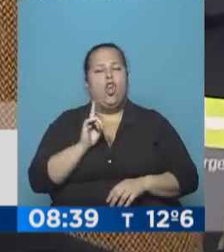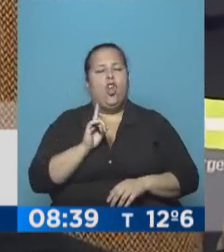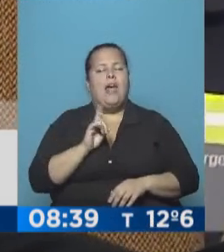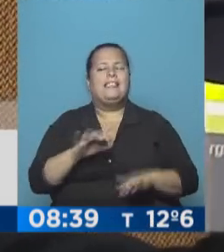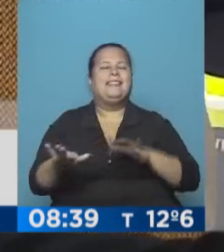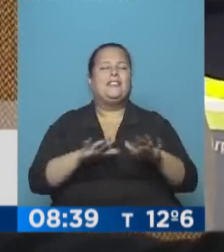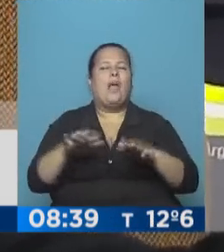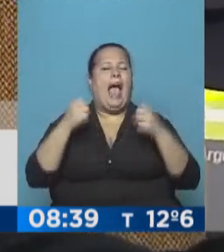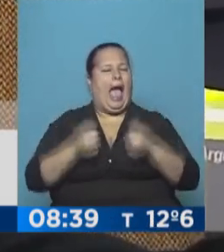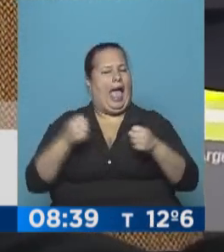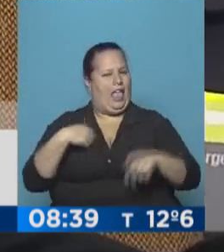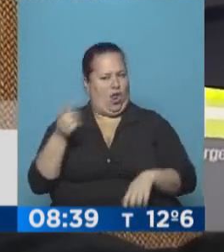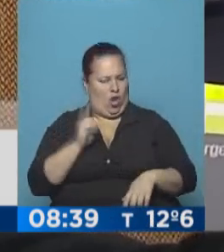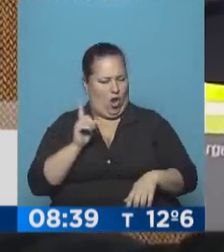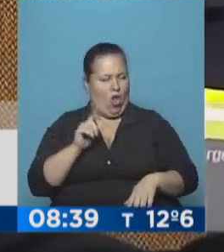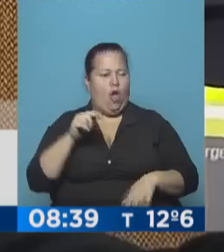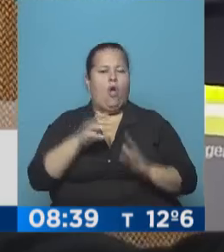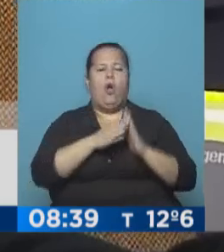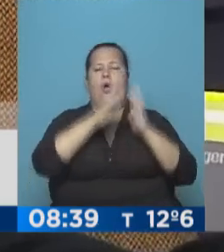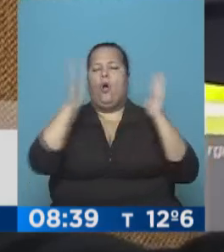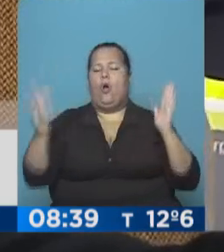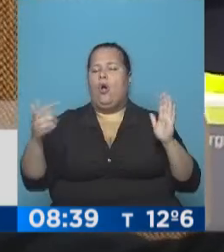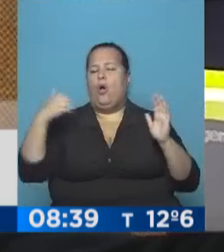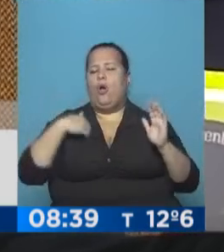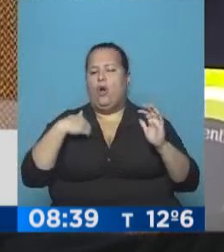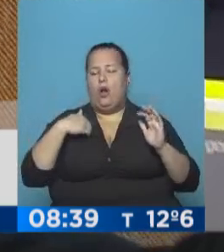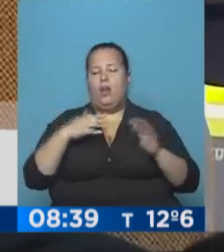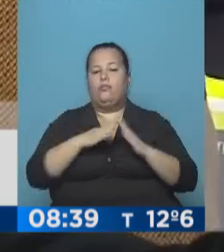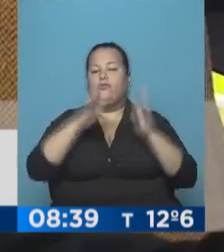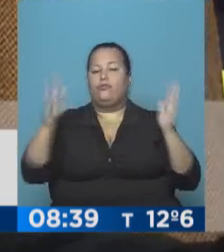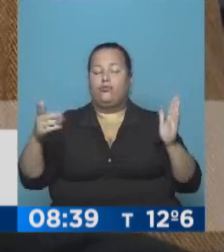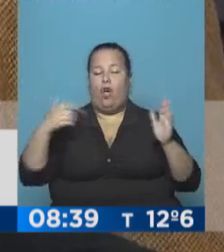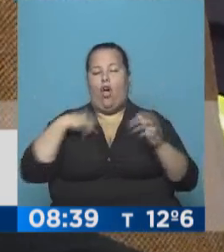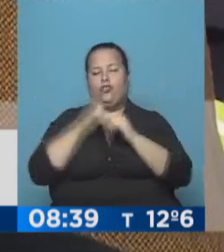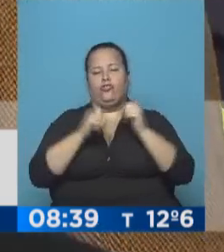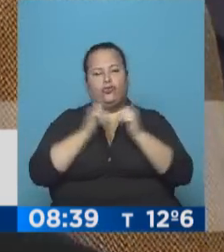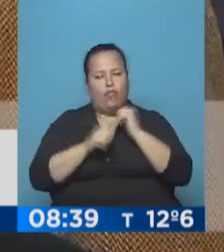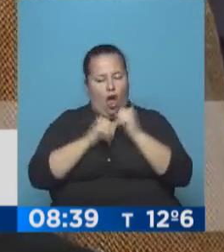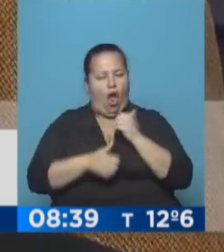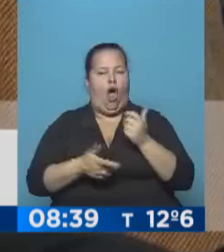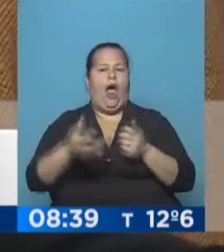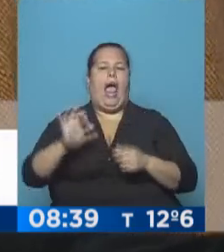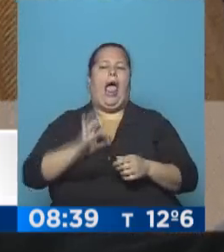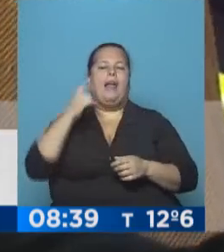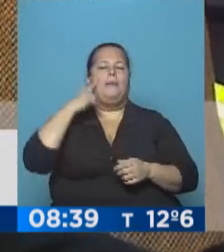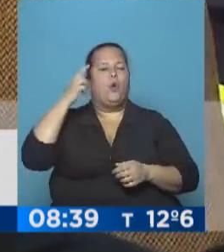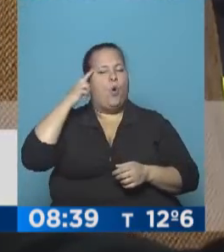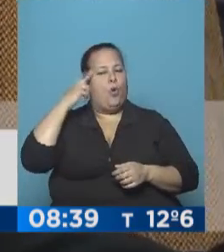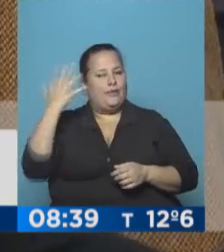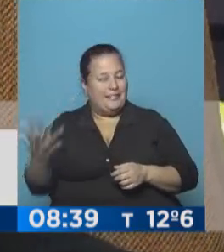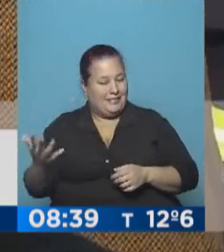no es una situación caprichosa. Uh-huh. A lo largo de toda nuestra historia, desde el año